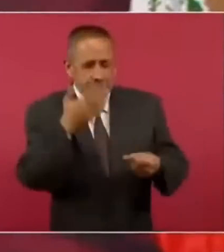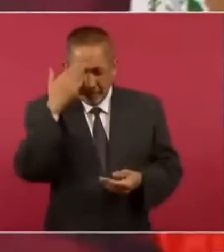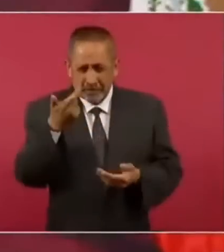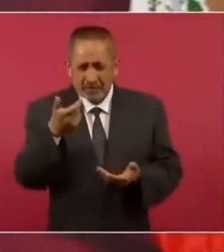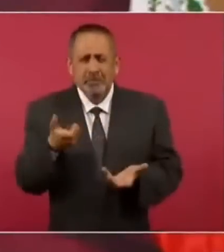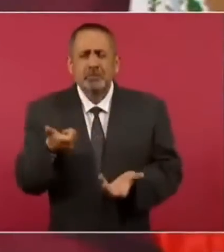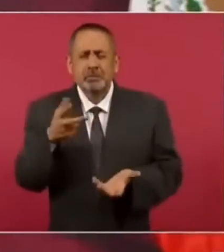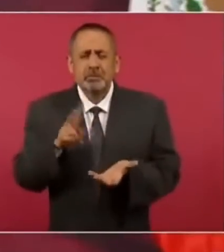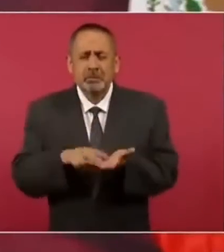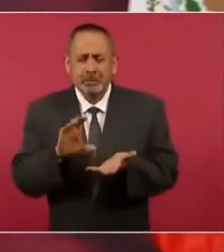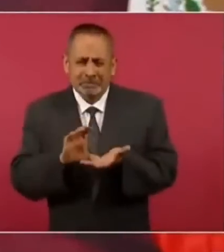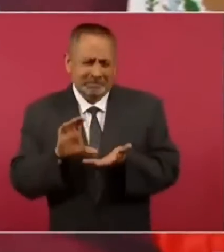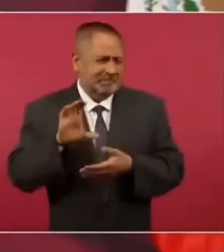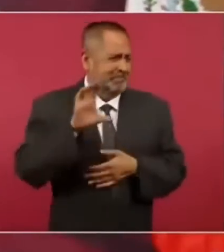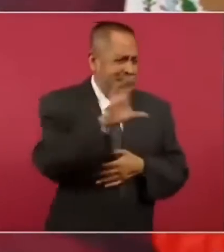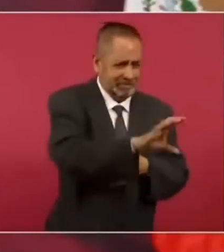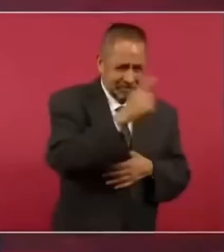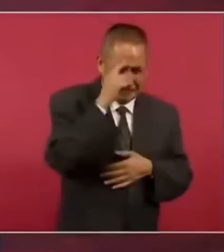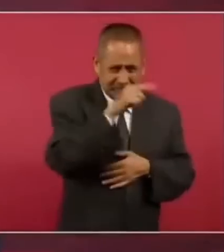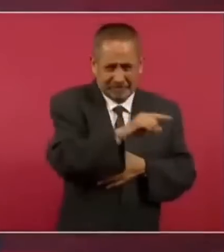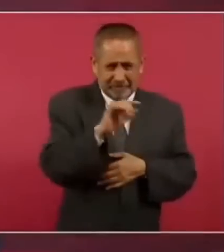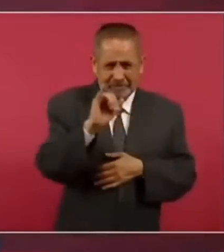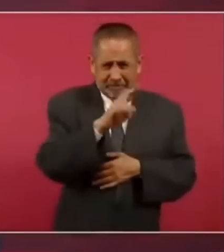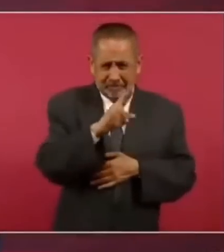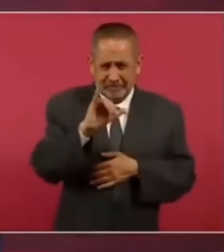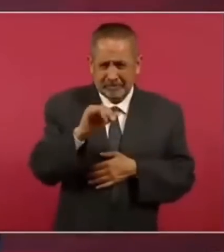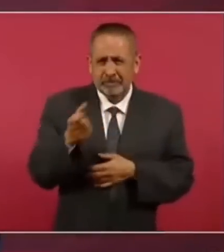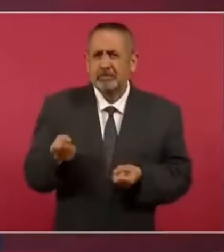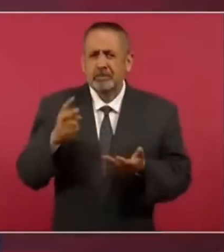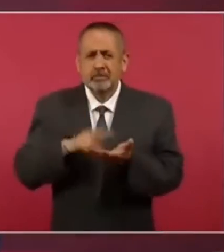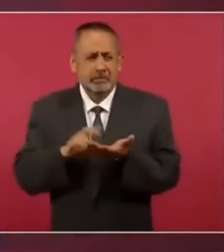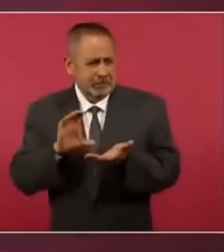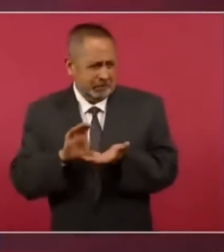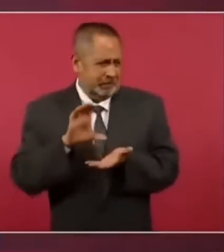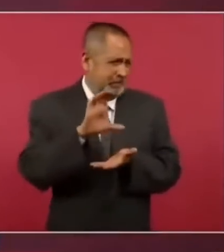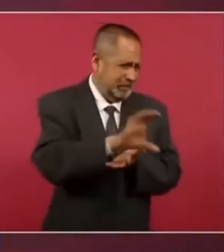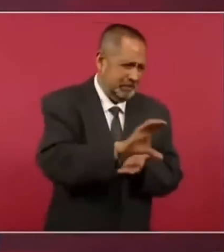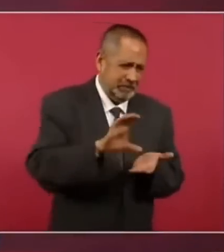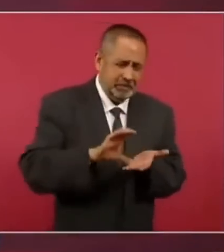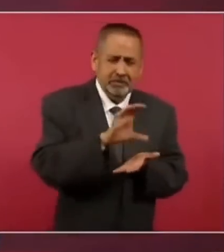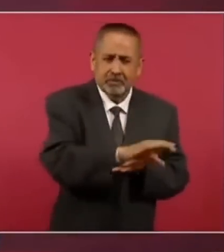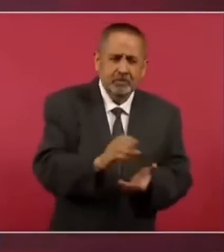cuesta esa oficina al pueblo de México mantenerla?